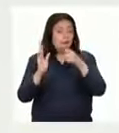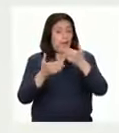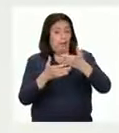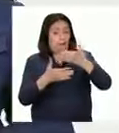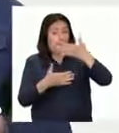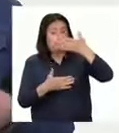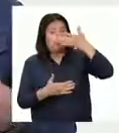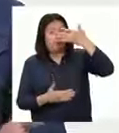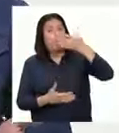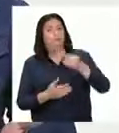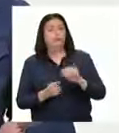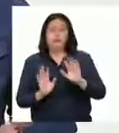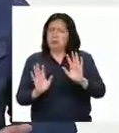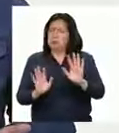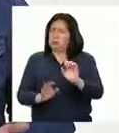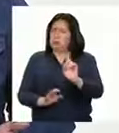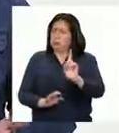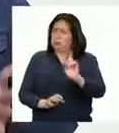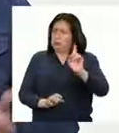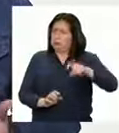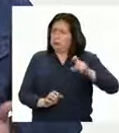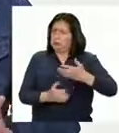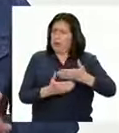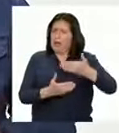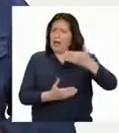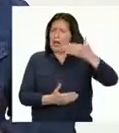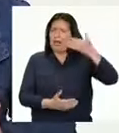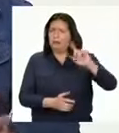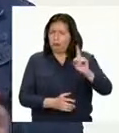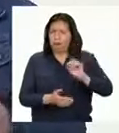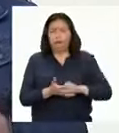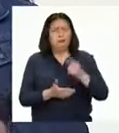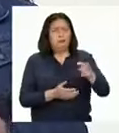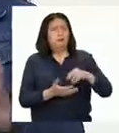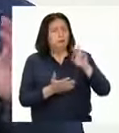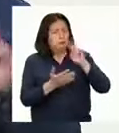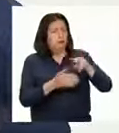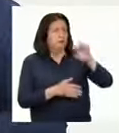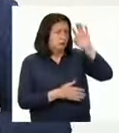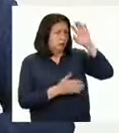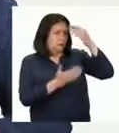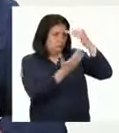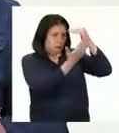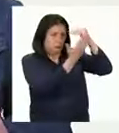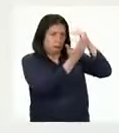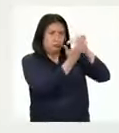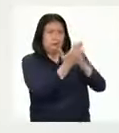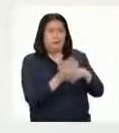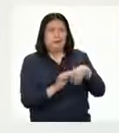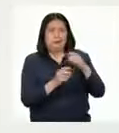grande. No necesariamente, y eso lo veremos con nuestro esquema de entrevista.